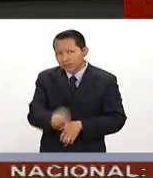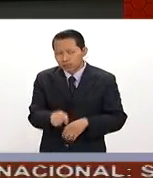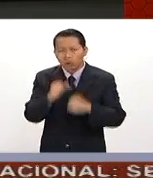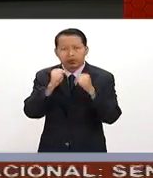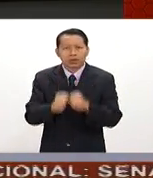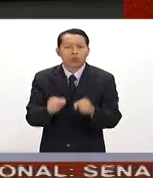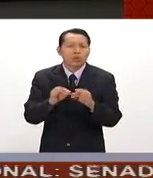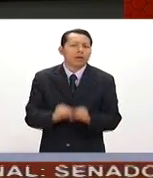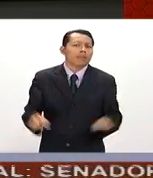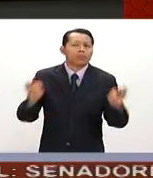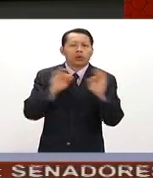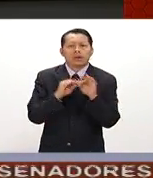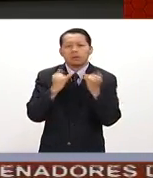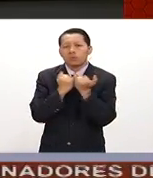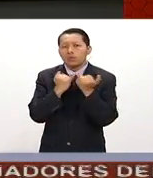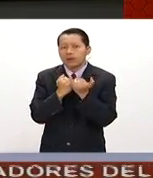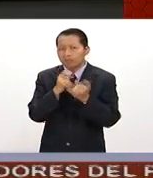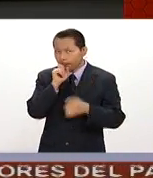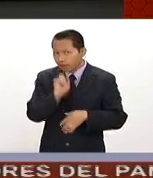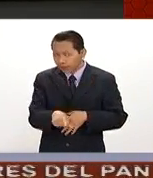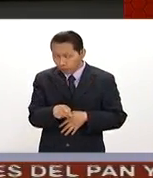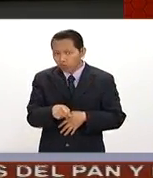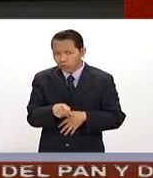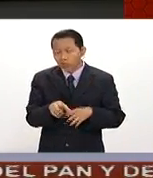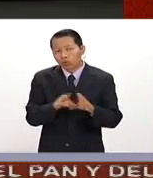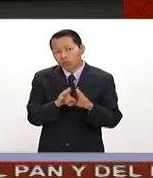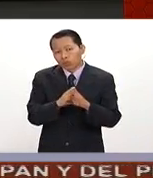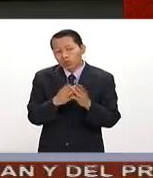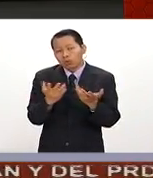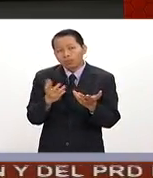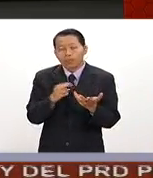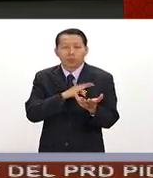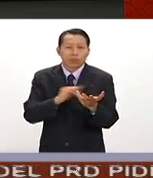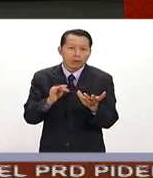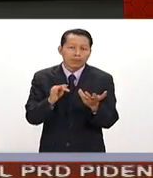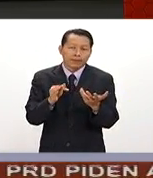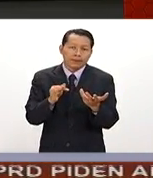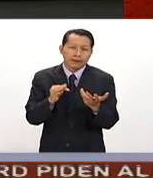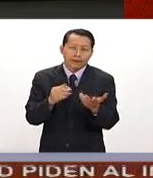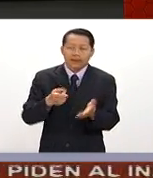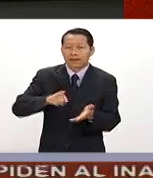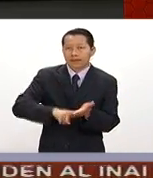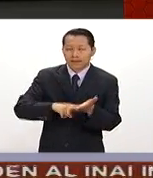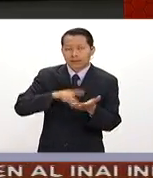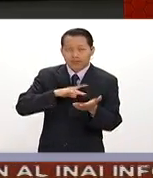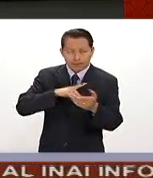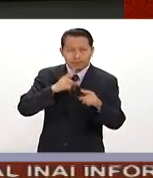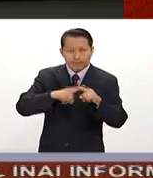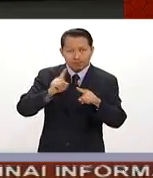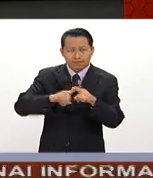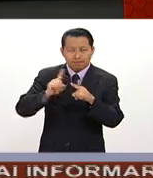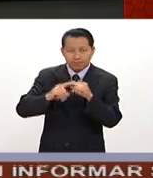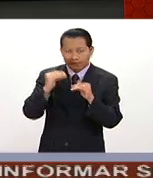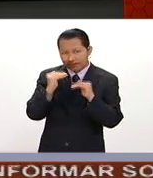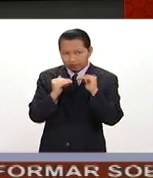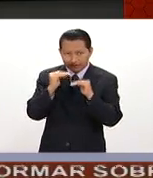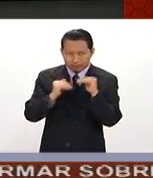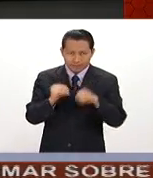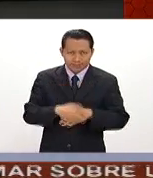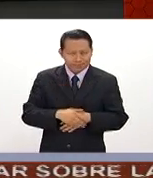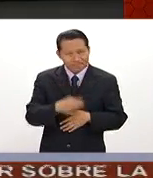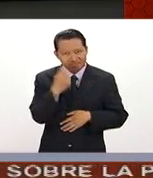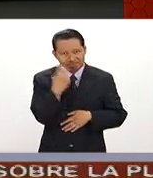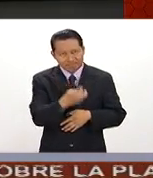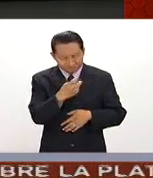asunto importante y que tendrá que ver también por cómo se comportan nuestros principales indicadores.